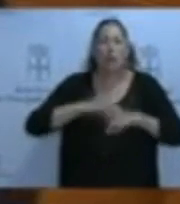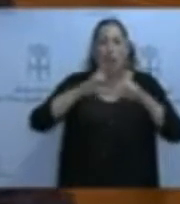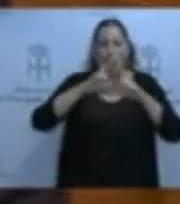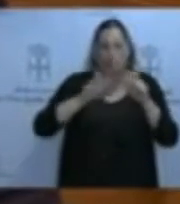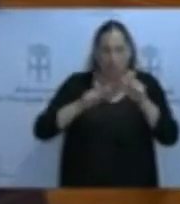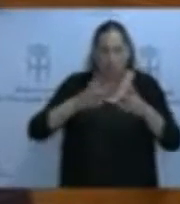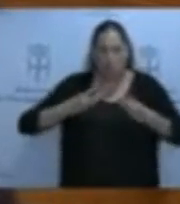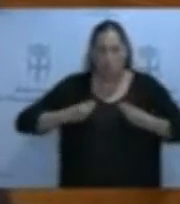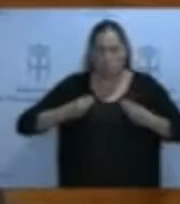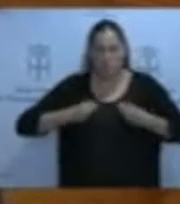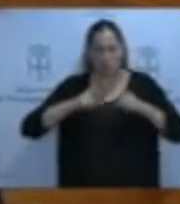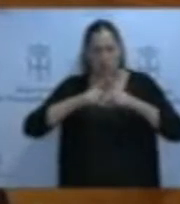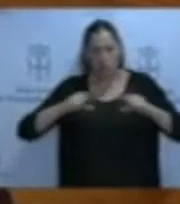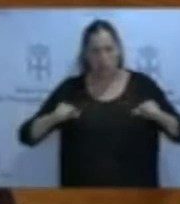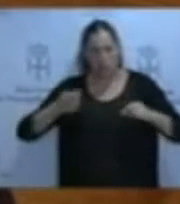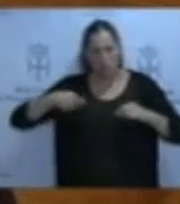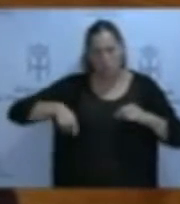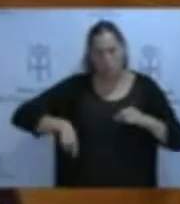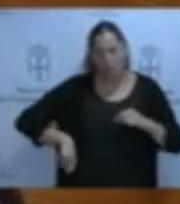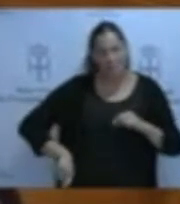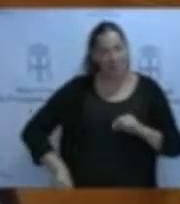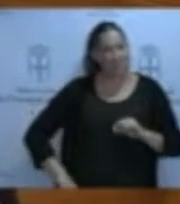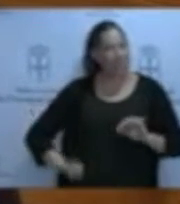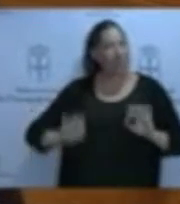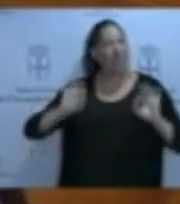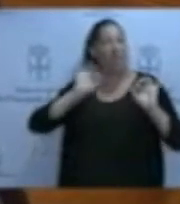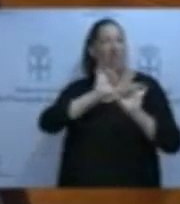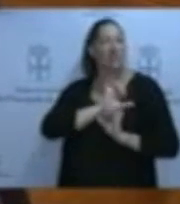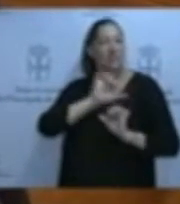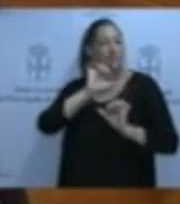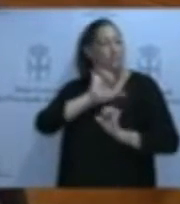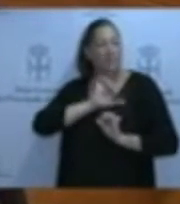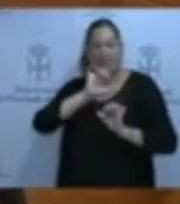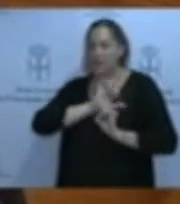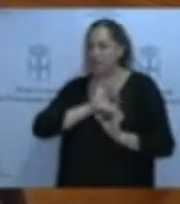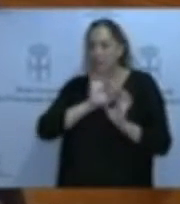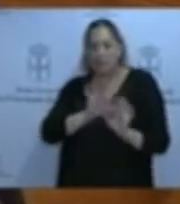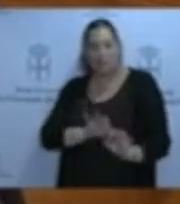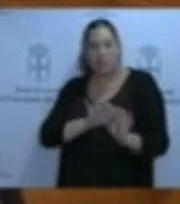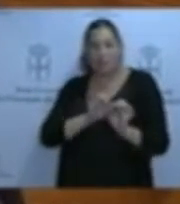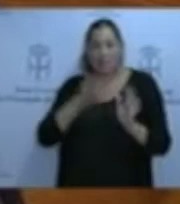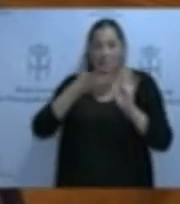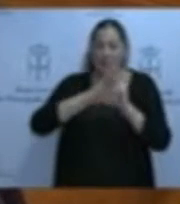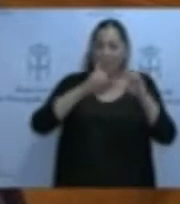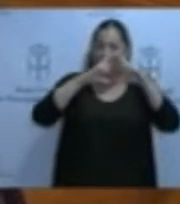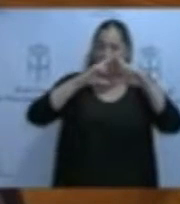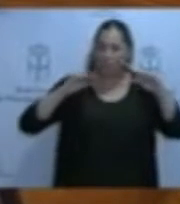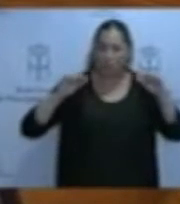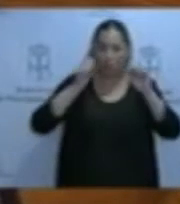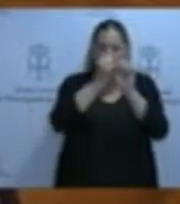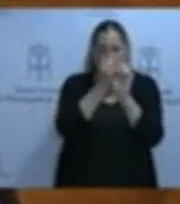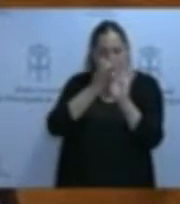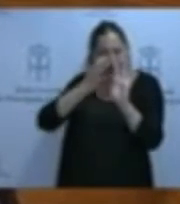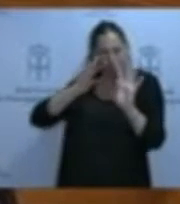asturianas profesionales de la espera. En este ámbito también están colocando a Asturias a la cola, en este caso en ser